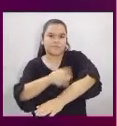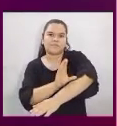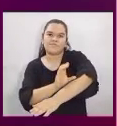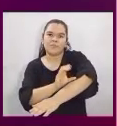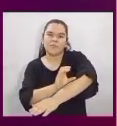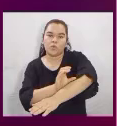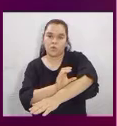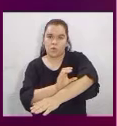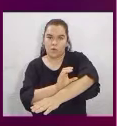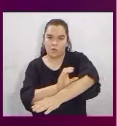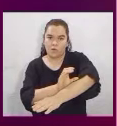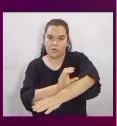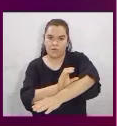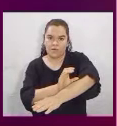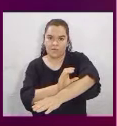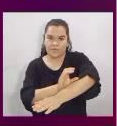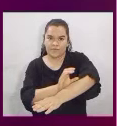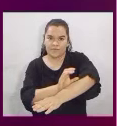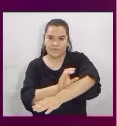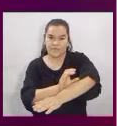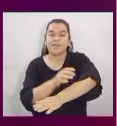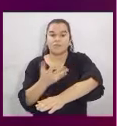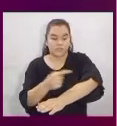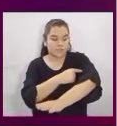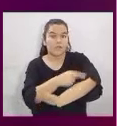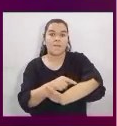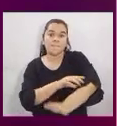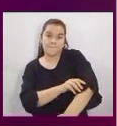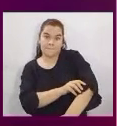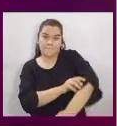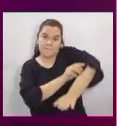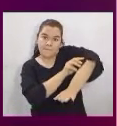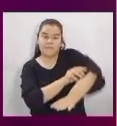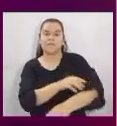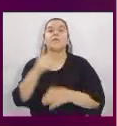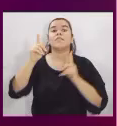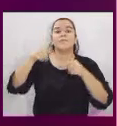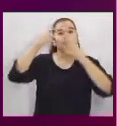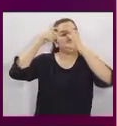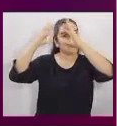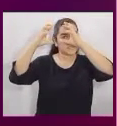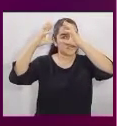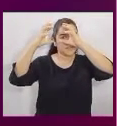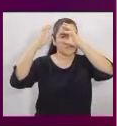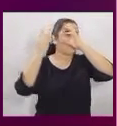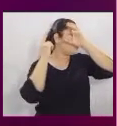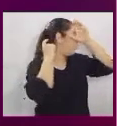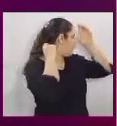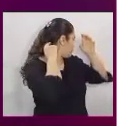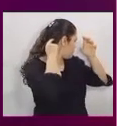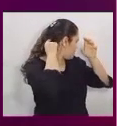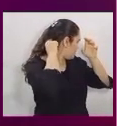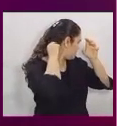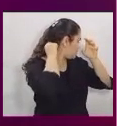simple y tiene que ser modulada por este órgano que se encuentra en esta posición, que es el cerebelo.